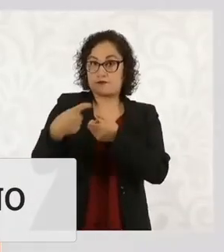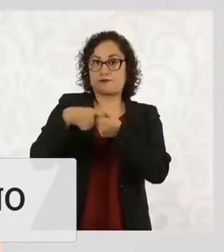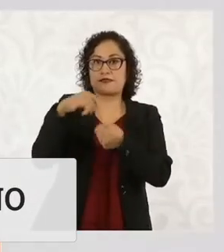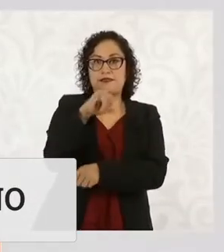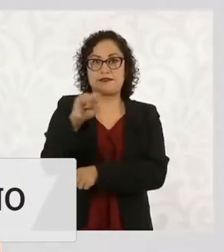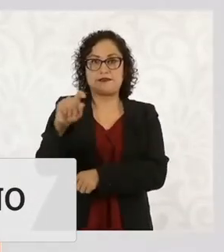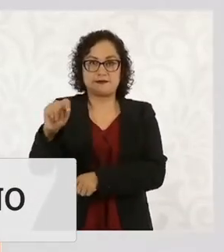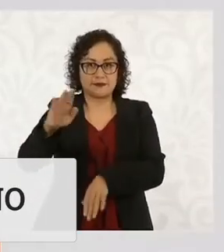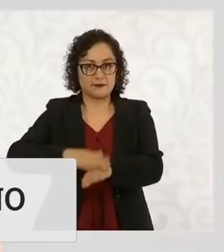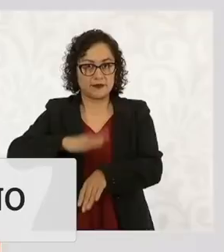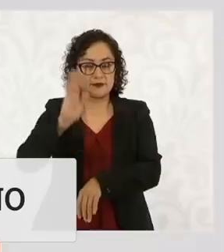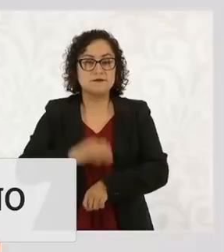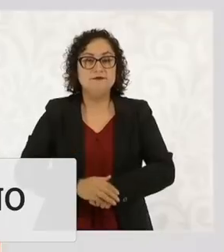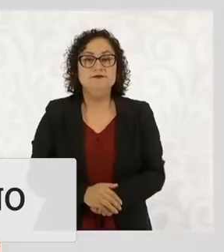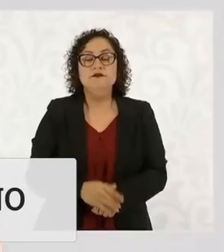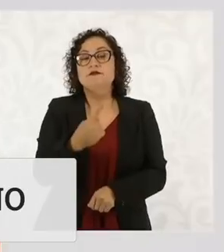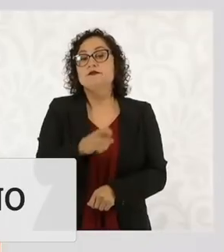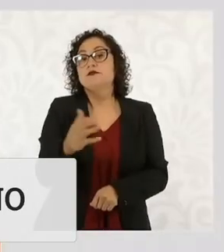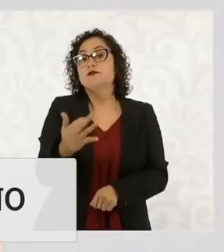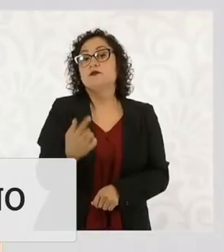al ISSSTE.